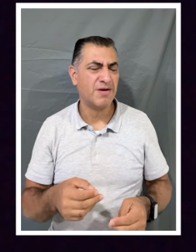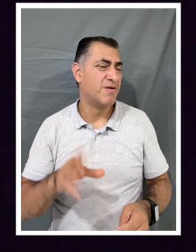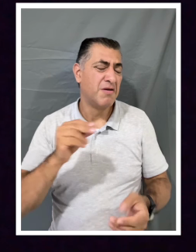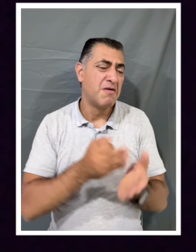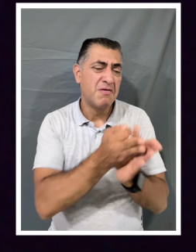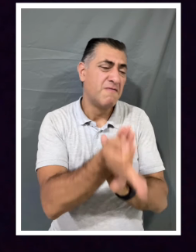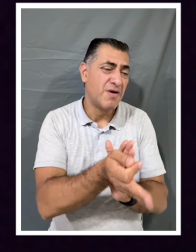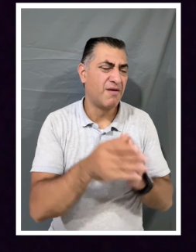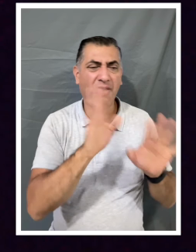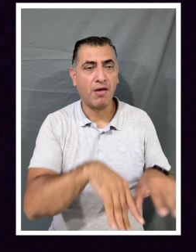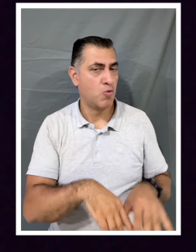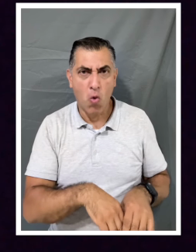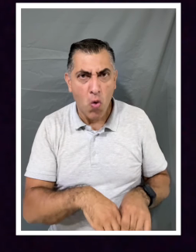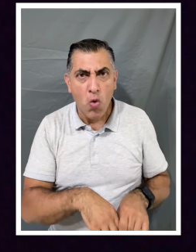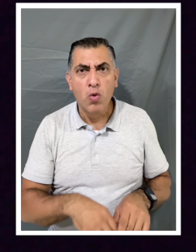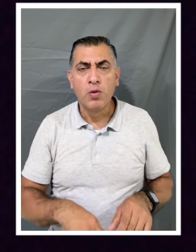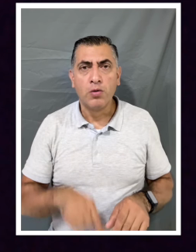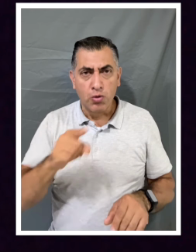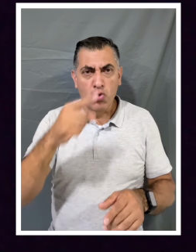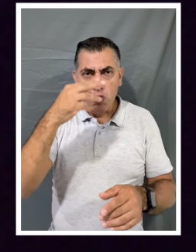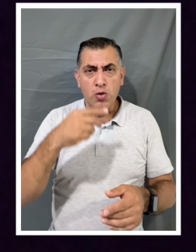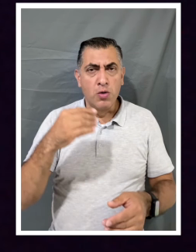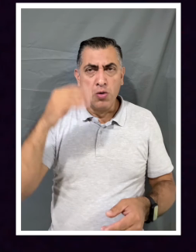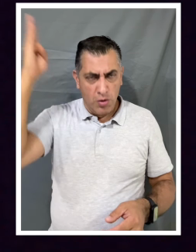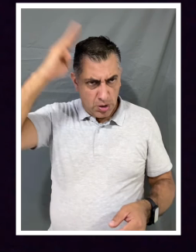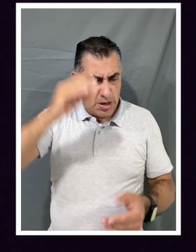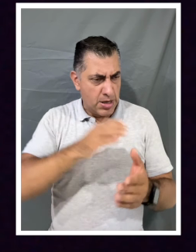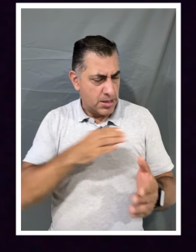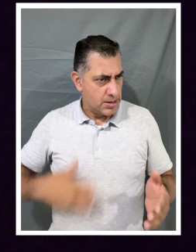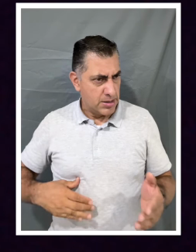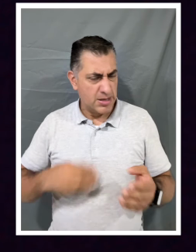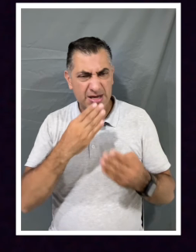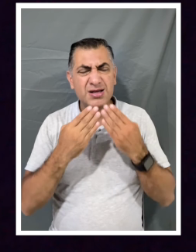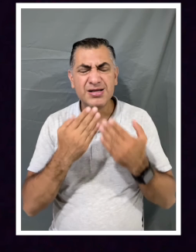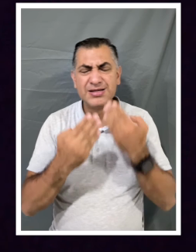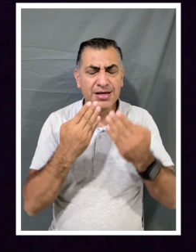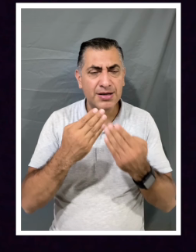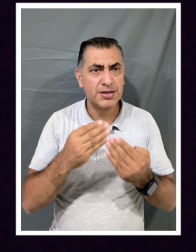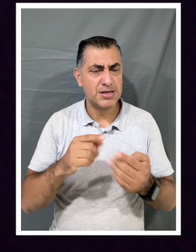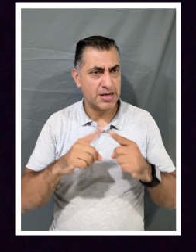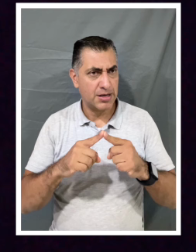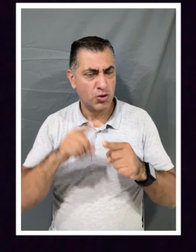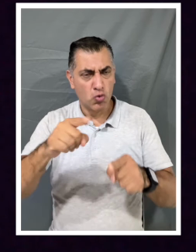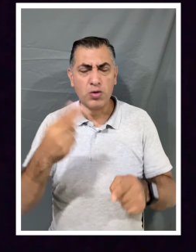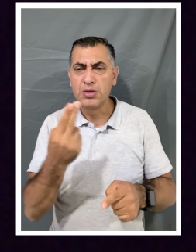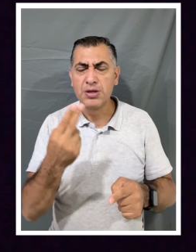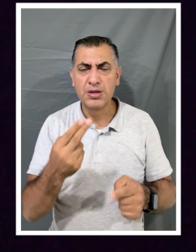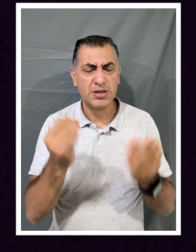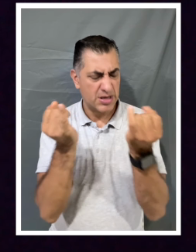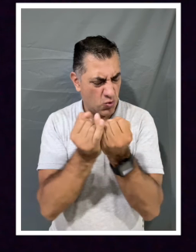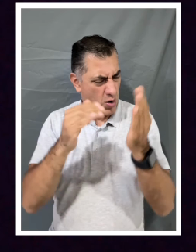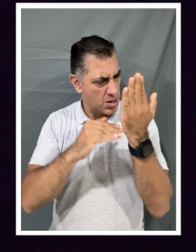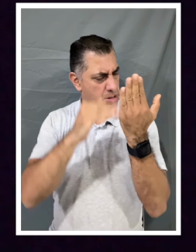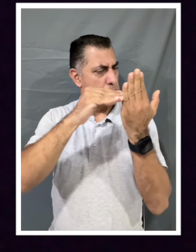no es fiel pues no pasa nada Claro que no al menos si tú quieres ser líder cristiano y servir en la iglesia necesitas tener el carácter de Cristo y da